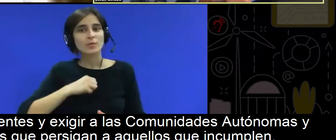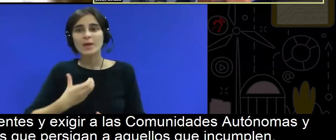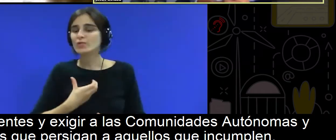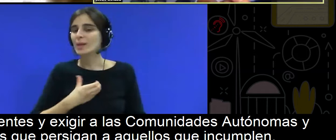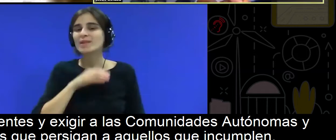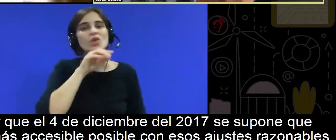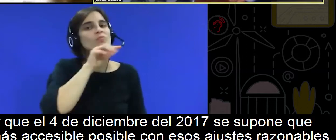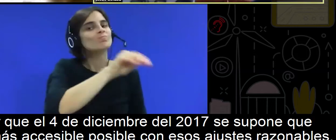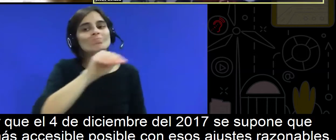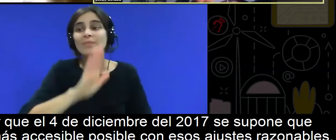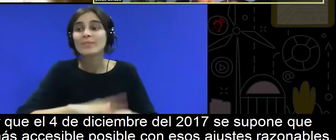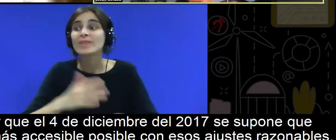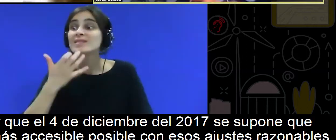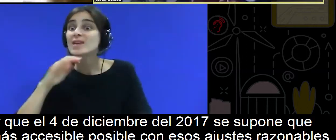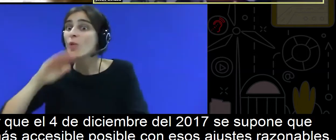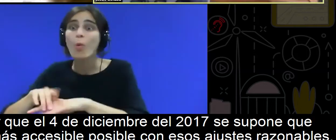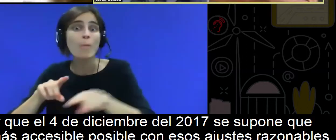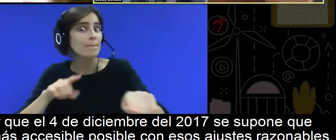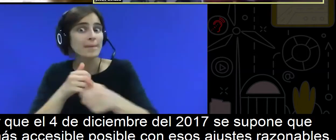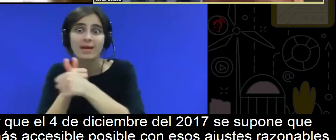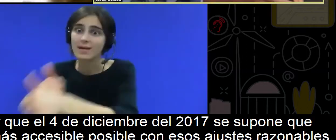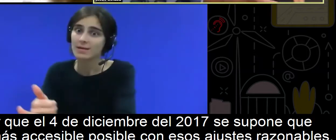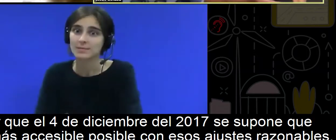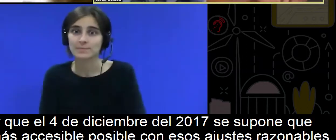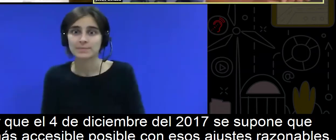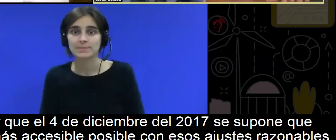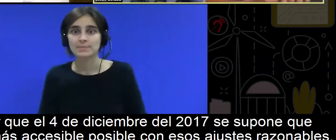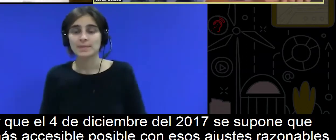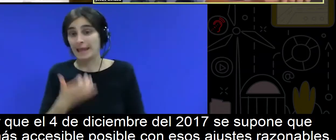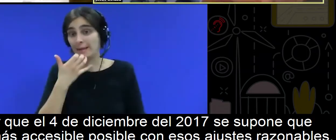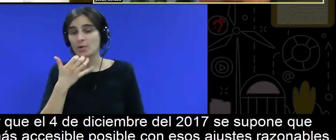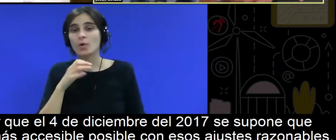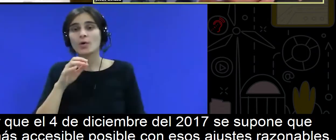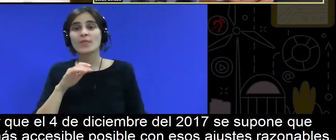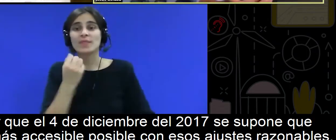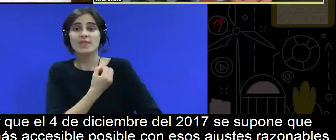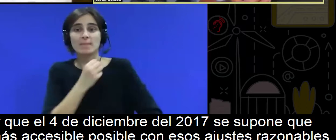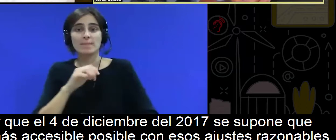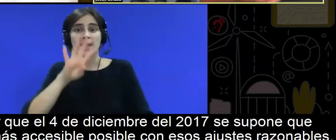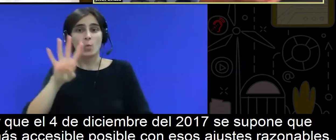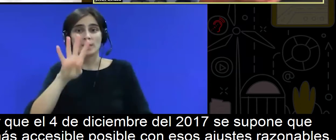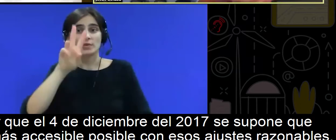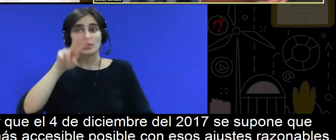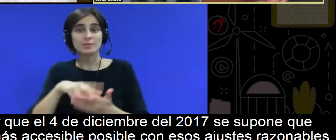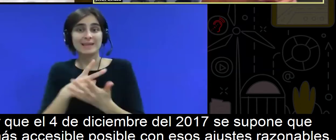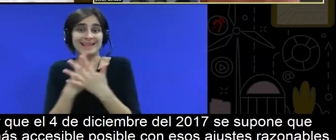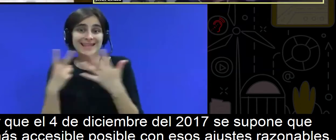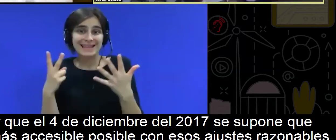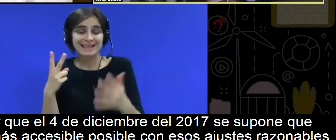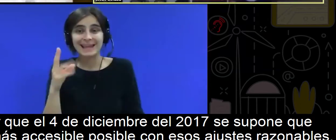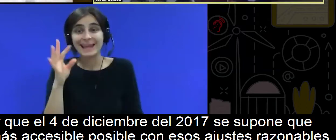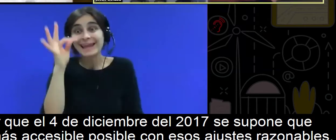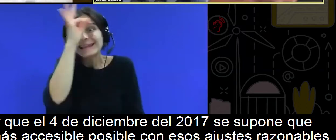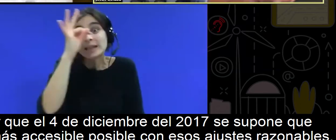que incumplen. No podemos olvidarnos que el 4 de diciembre del 2017 se supone que todo tenía que ser lo